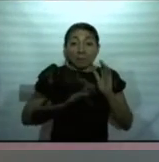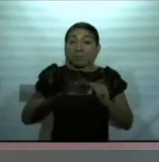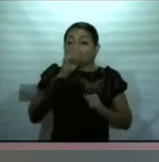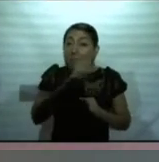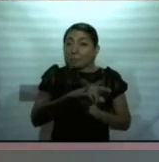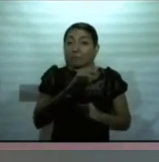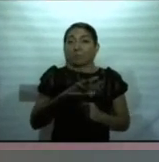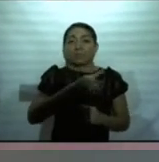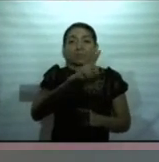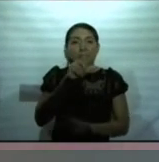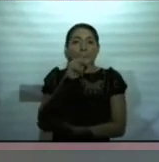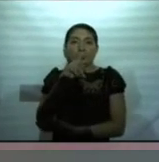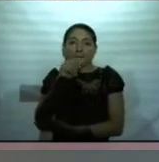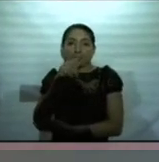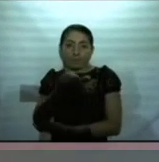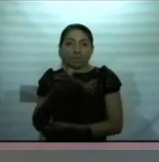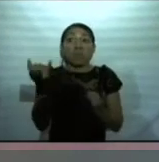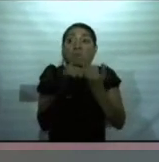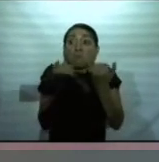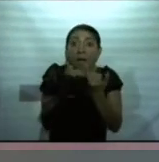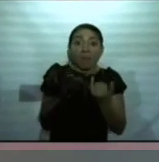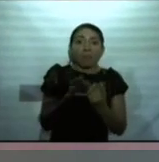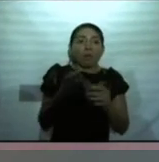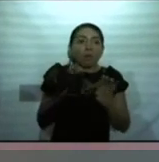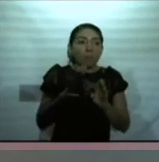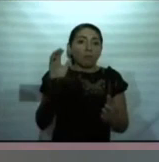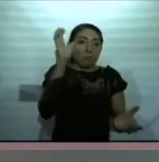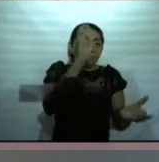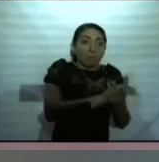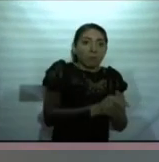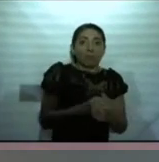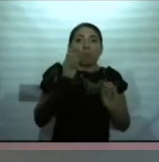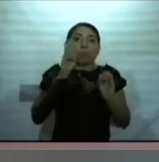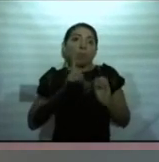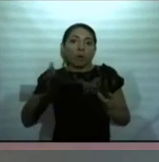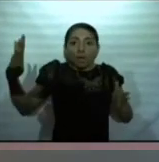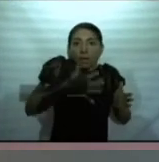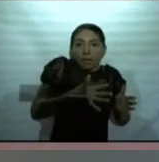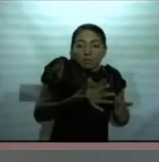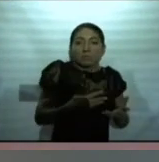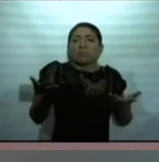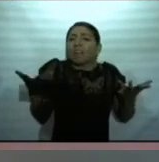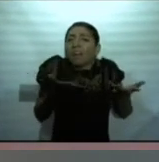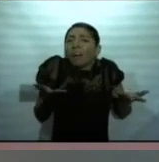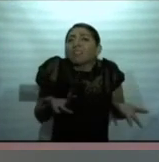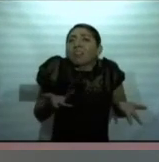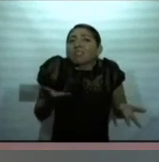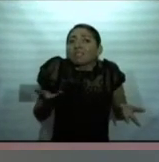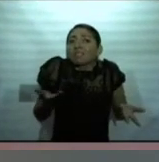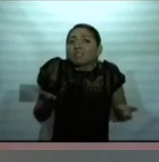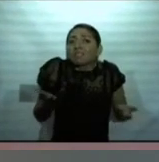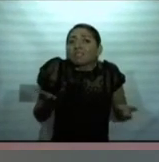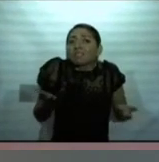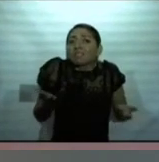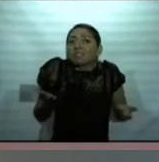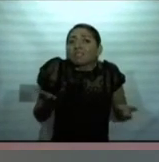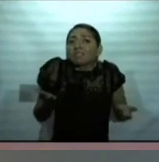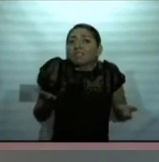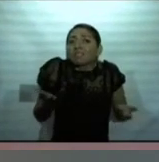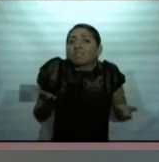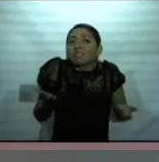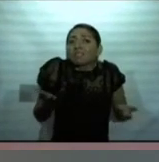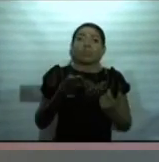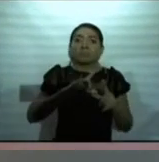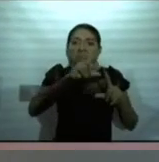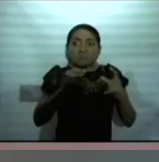los villistas en la revolución sin las mujeres que cocinaban? ¿Qué hubiera sido de México sin las mujeres